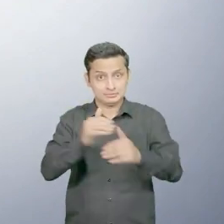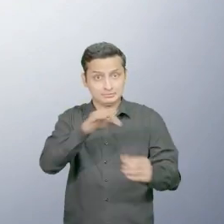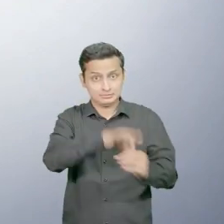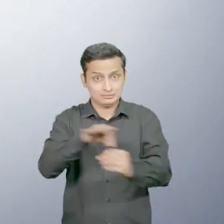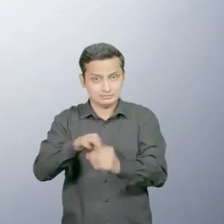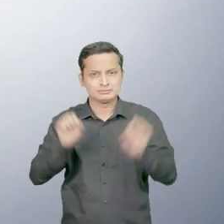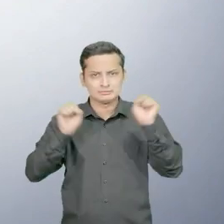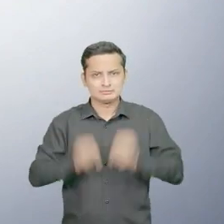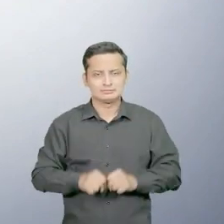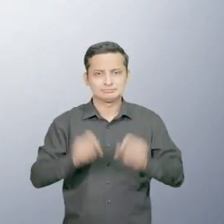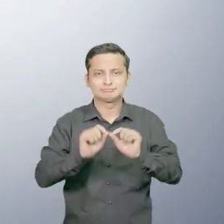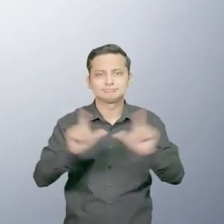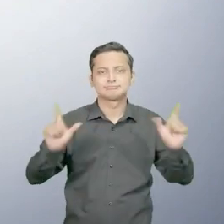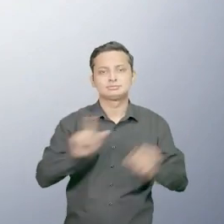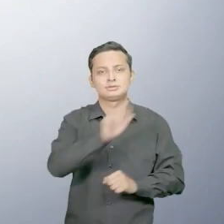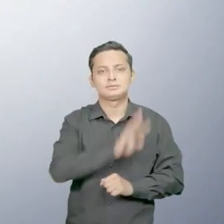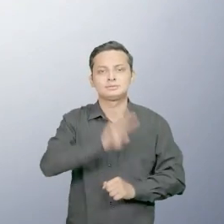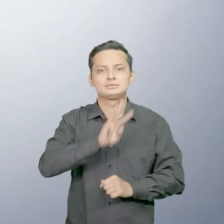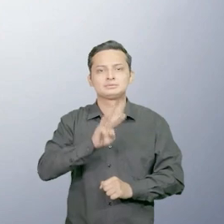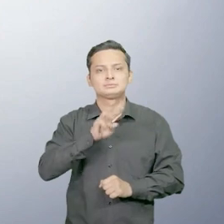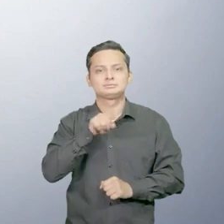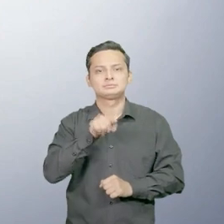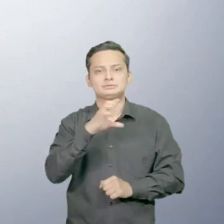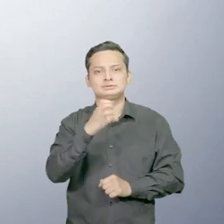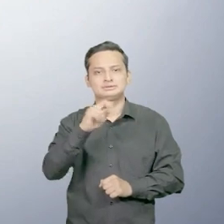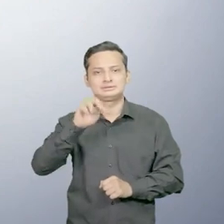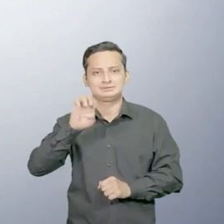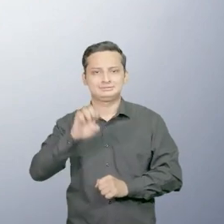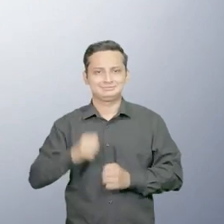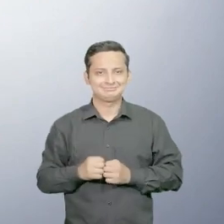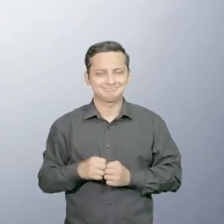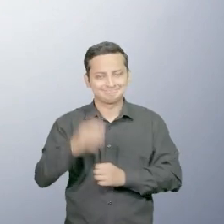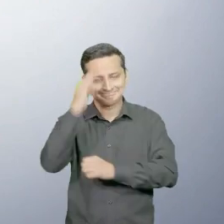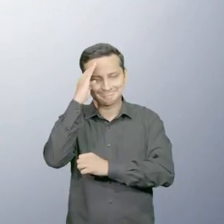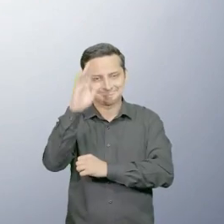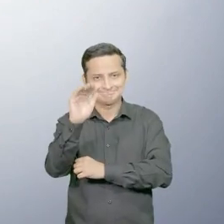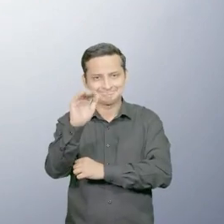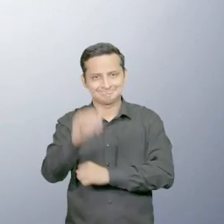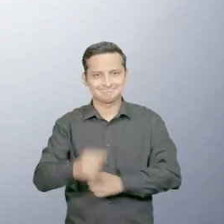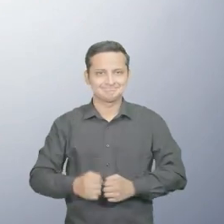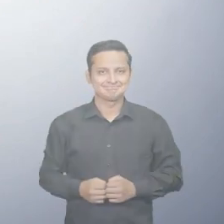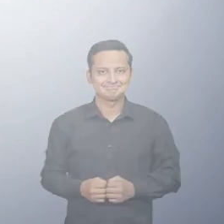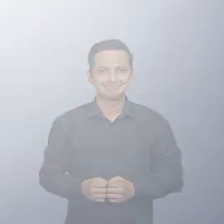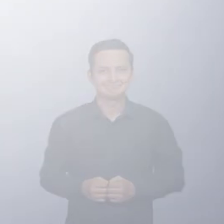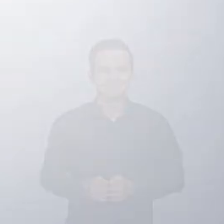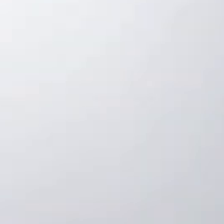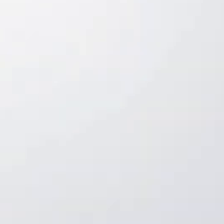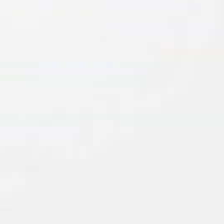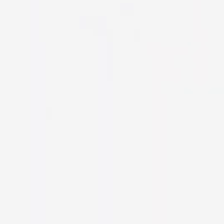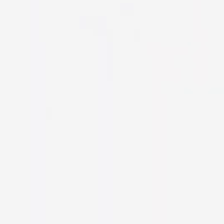proceso electoral, pueden ingresar a la página web del Consejo Nacional Electoral. Hasta la próxima.